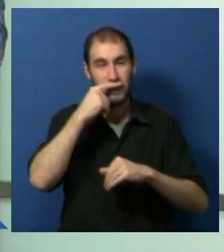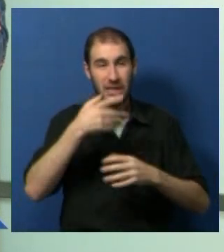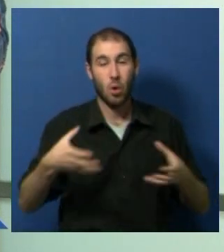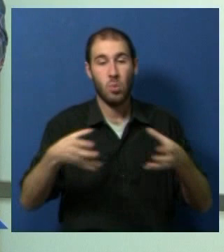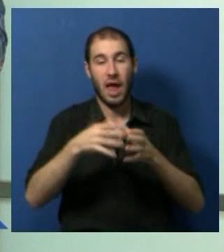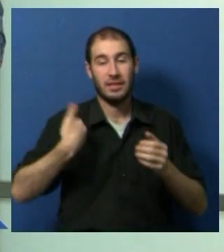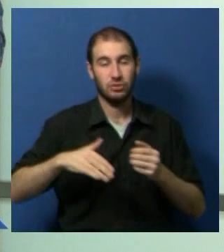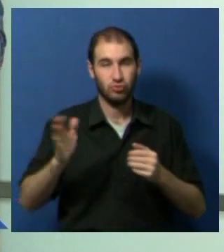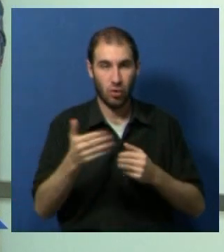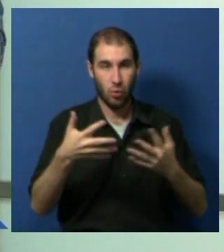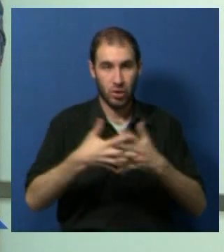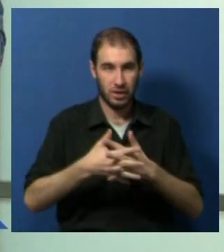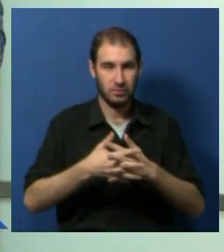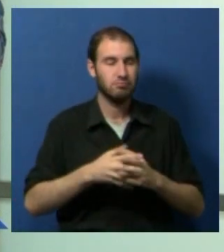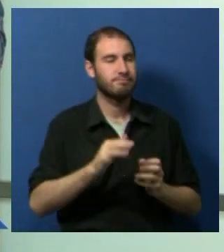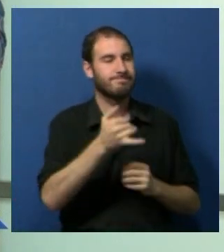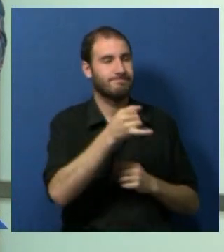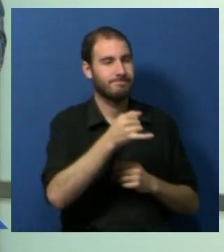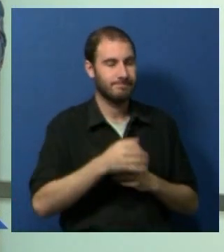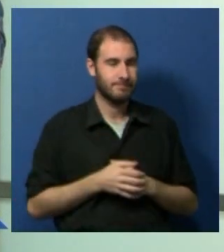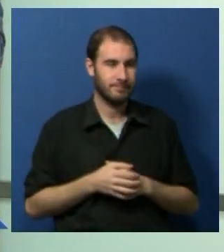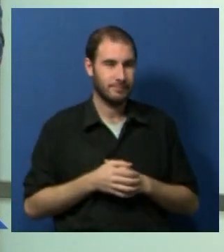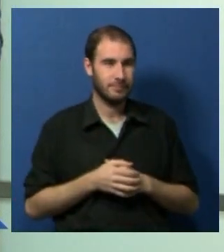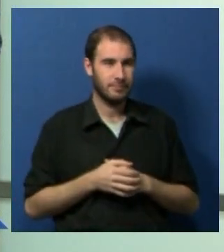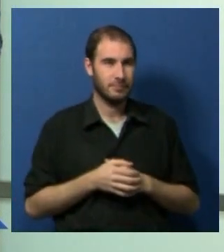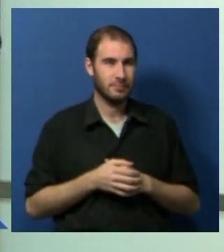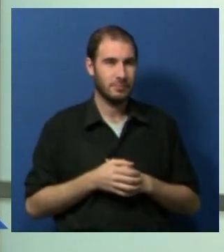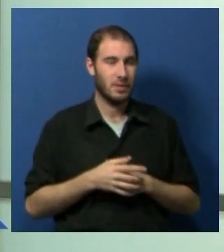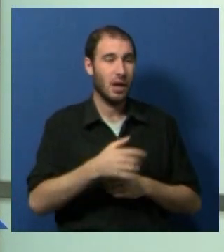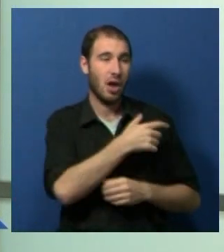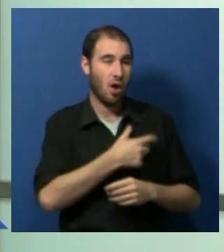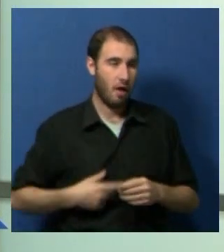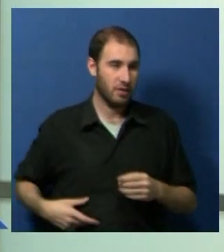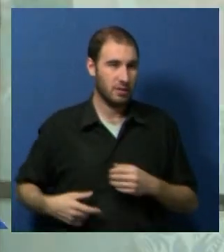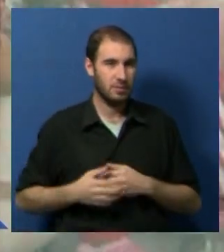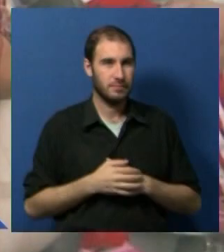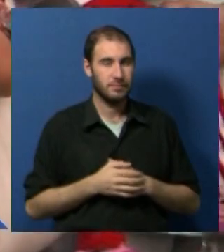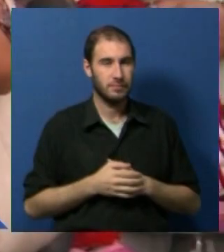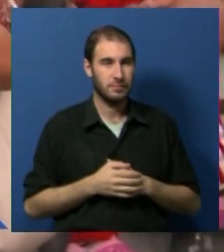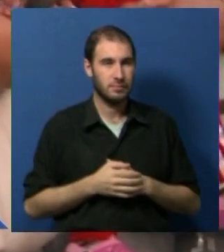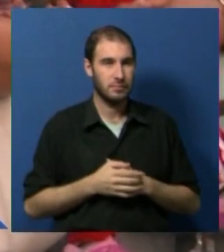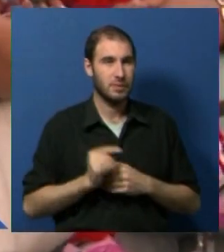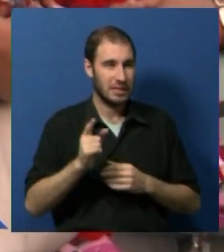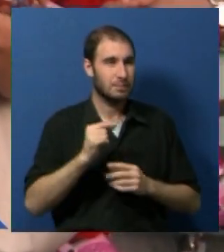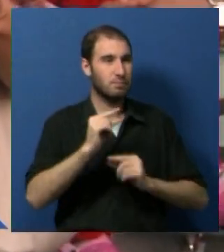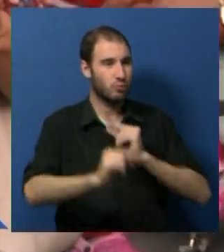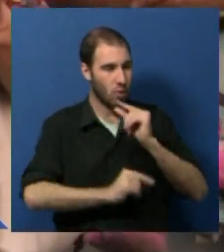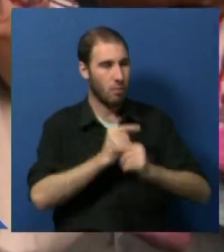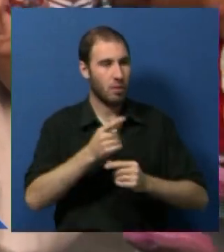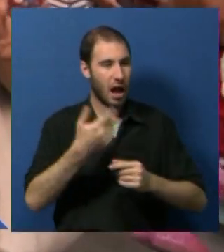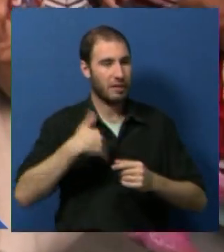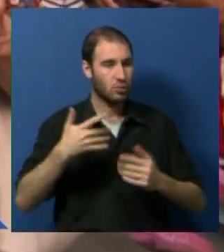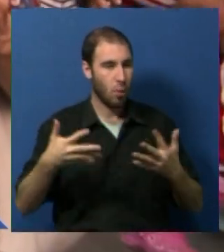unidad de los argentinos, ¿no? Claro. Bueno, a ver, el gobierno está tratando de unir a